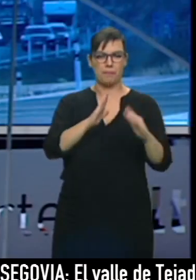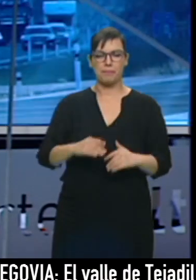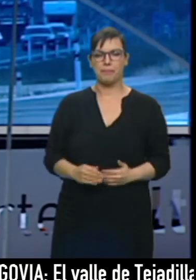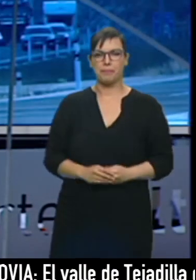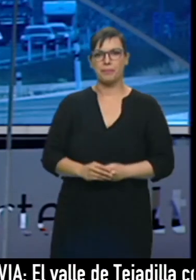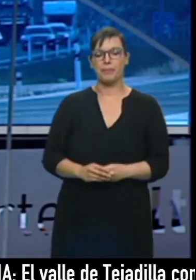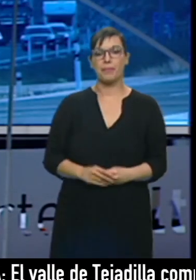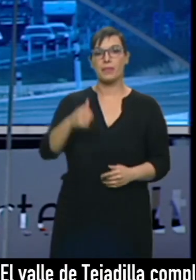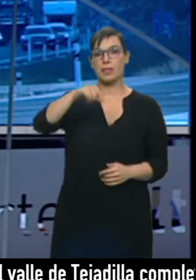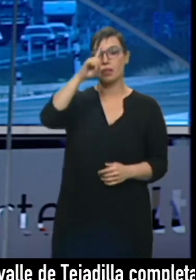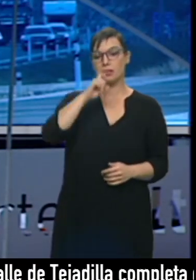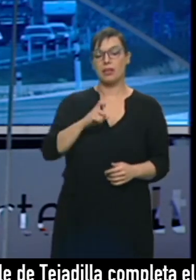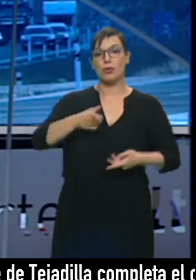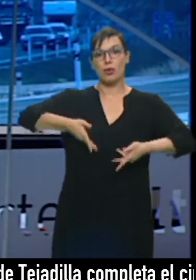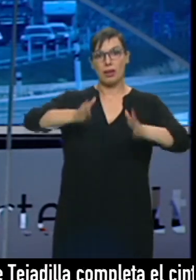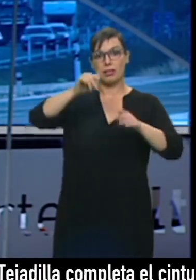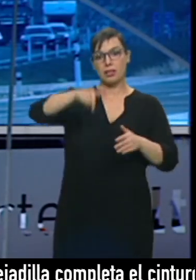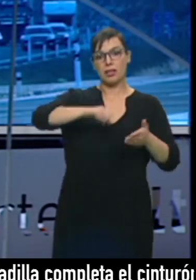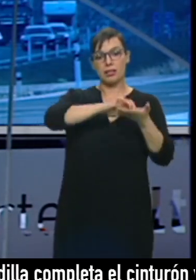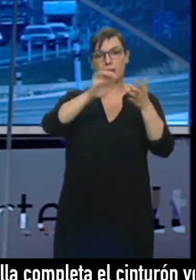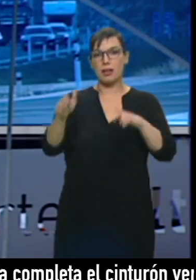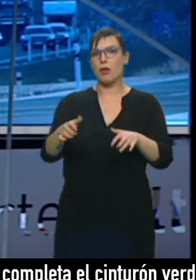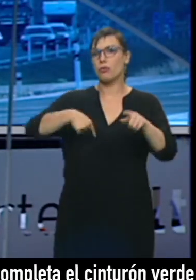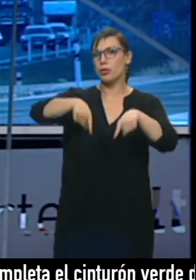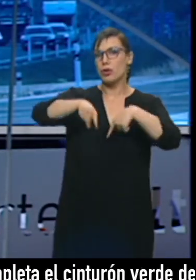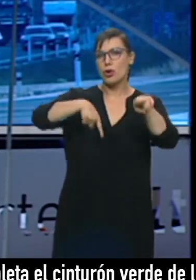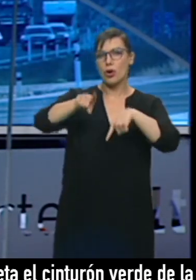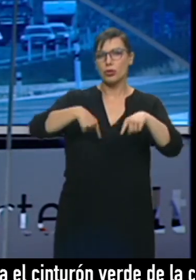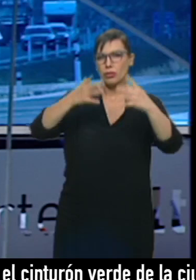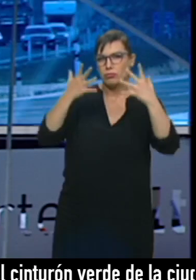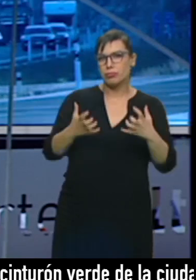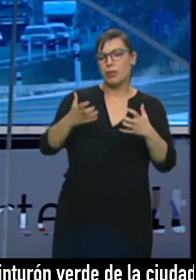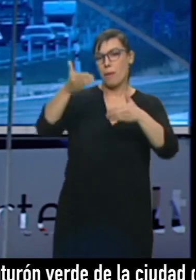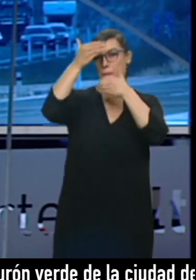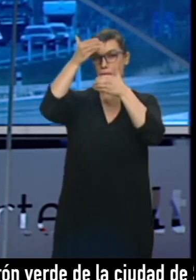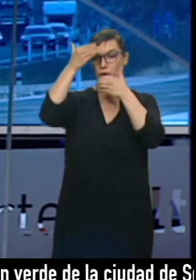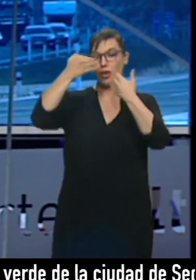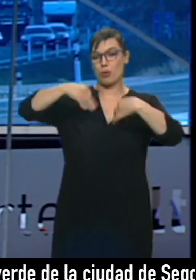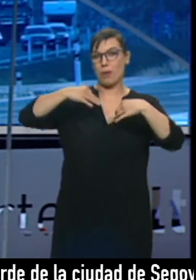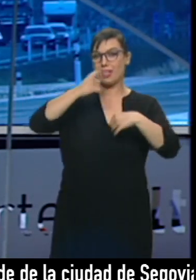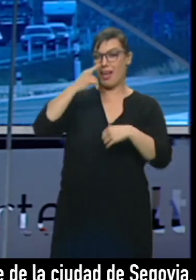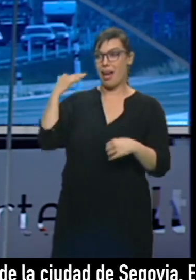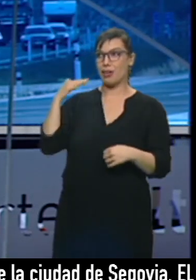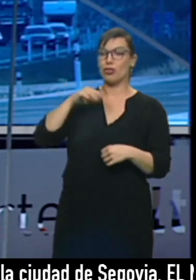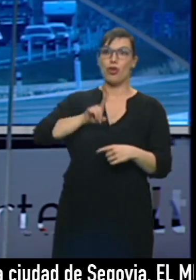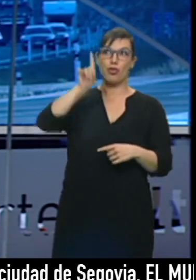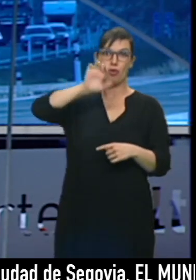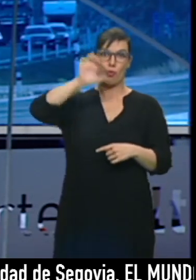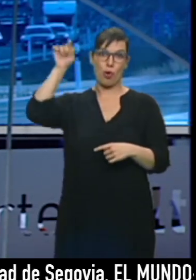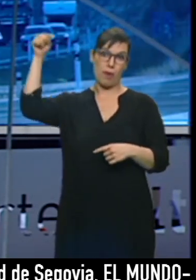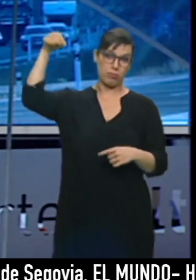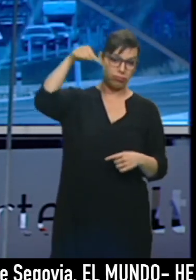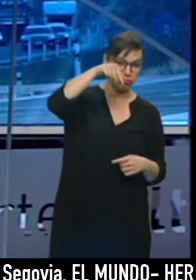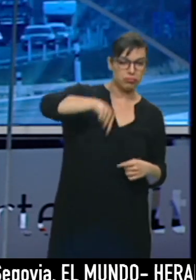Este año por las carreteras de la comunidad no van a circular muchos de los viajeros marroquíes que solían hacerlo otros años. Con la suspensión de la